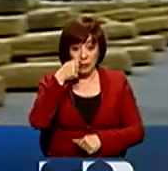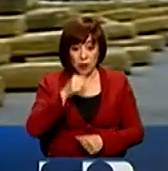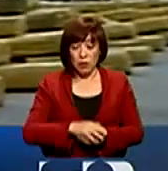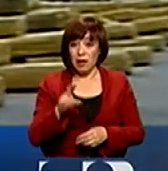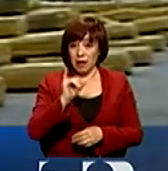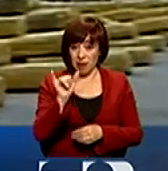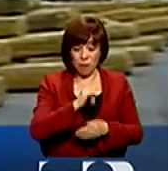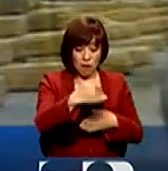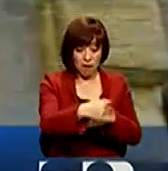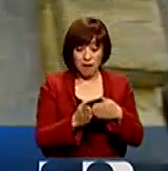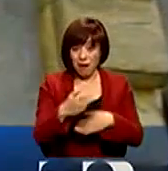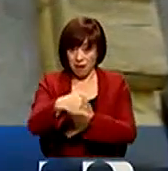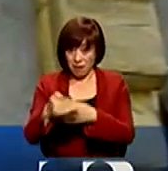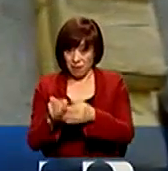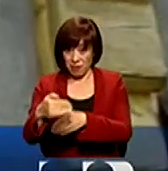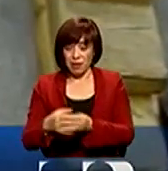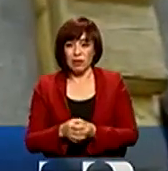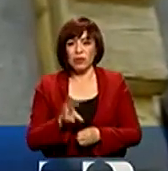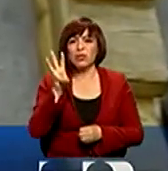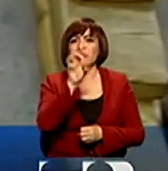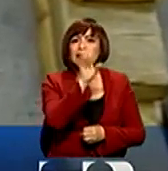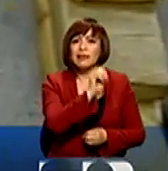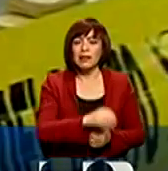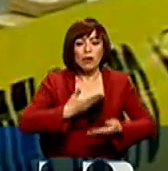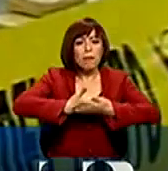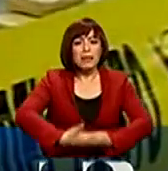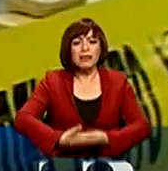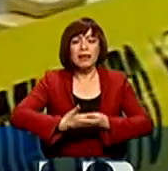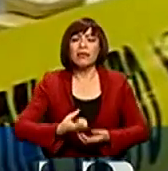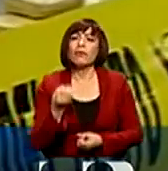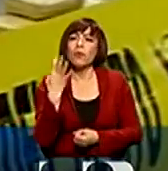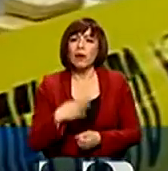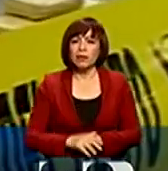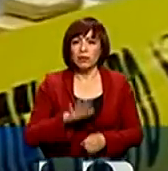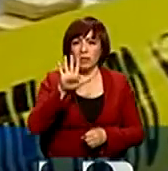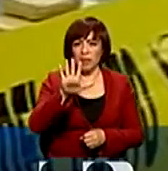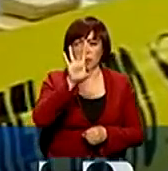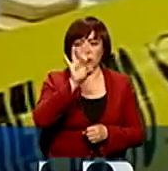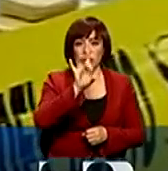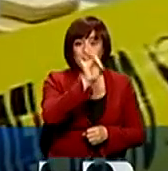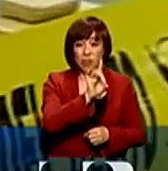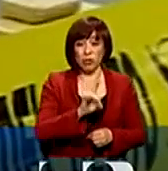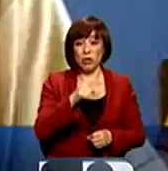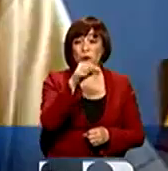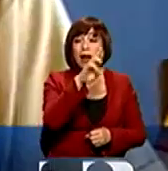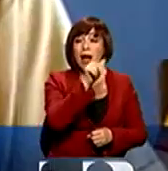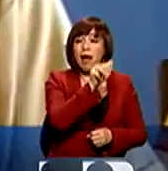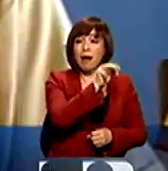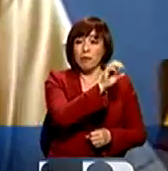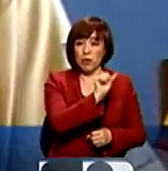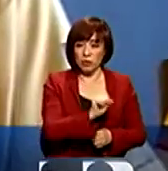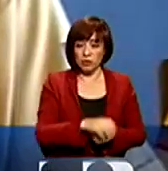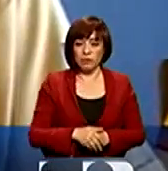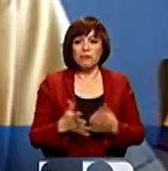ladrillos envueltos en cinta de embalaje color café. Su pesaje dio como resultado 588 mil gramos. Tenía como